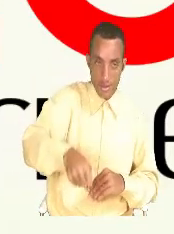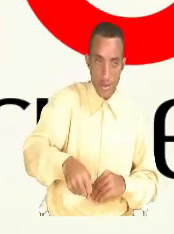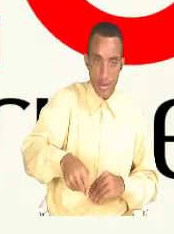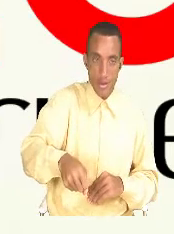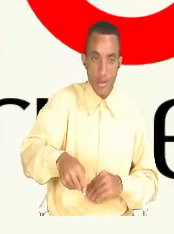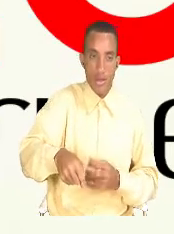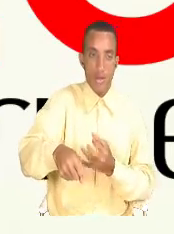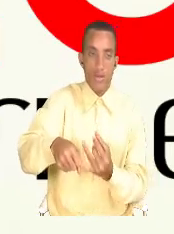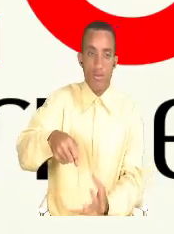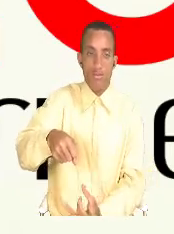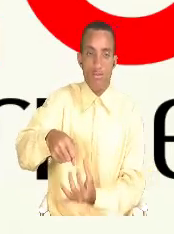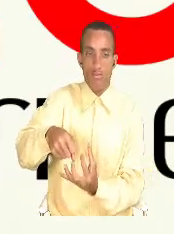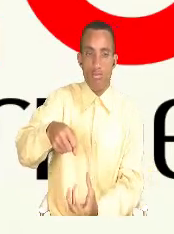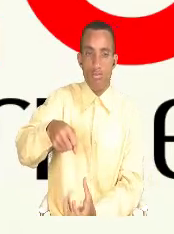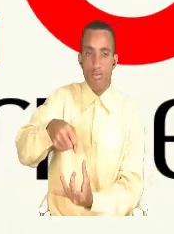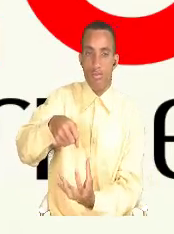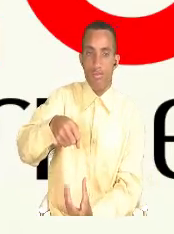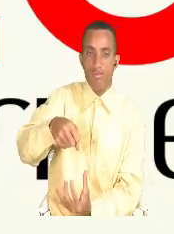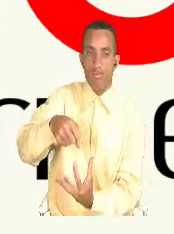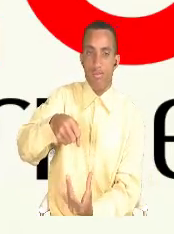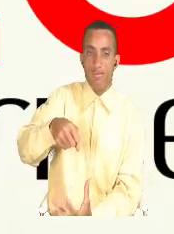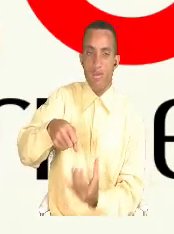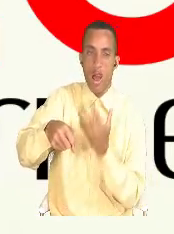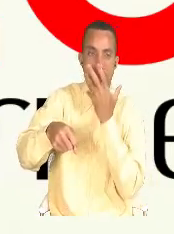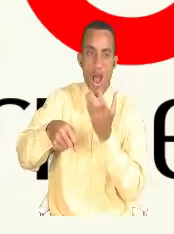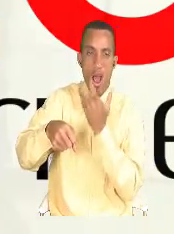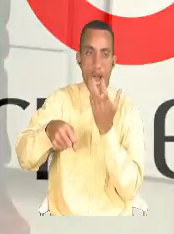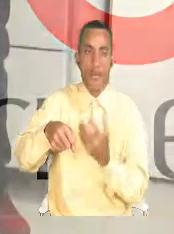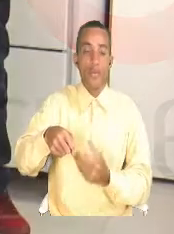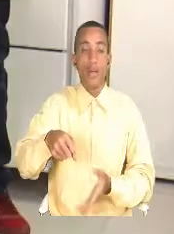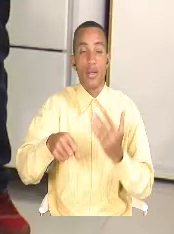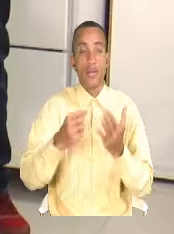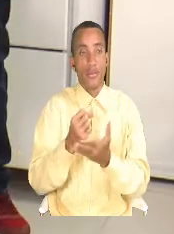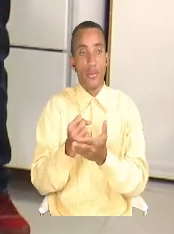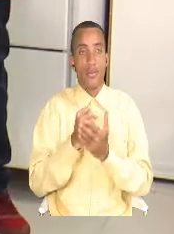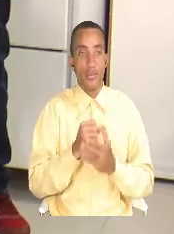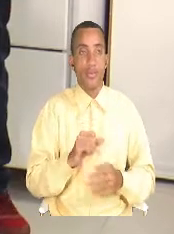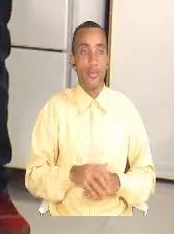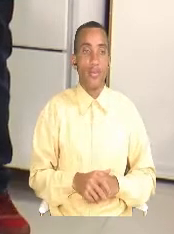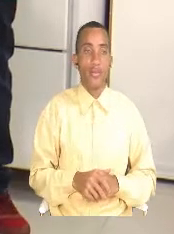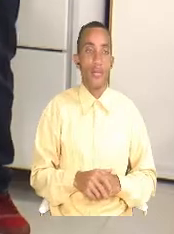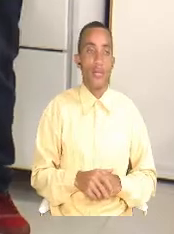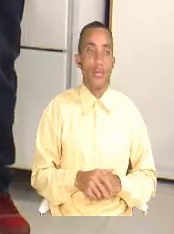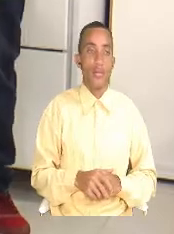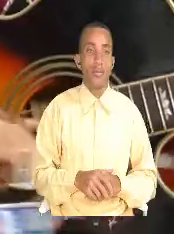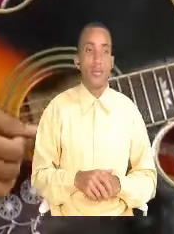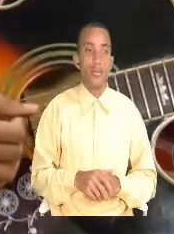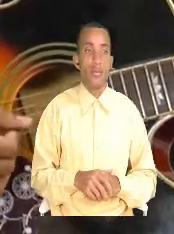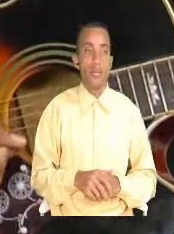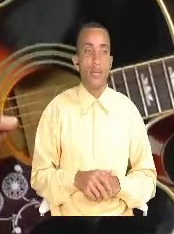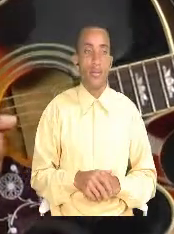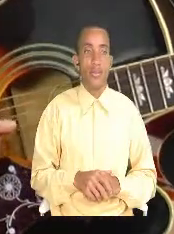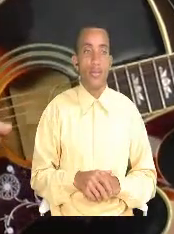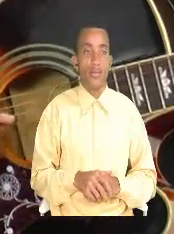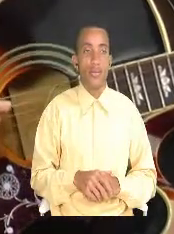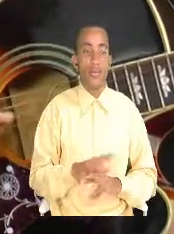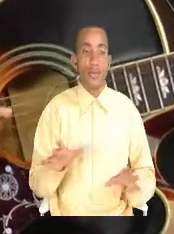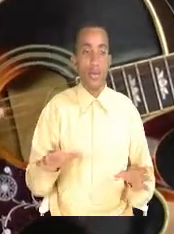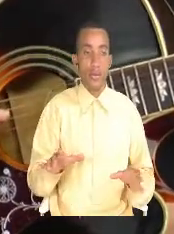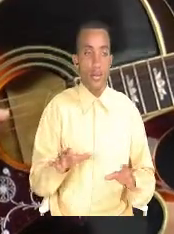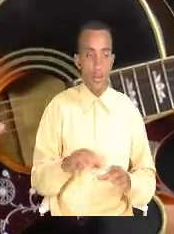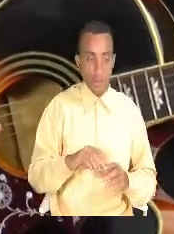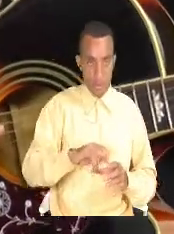por concentración también nos ayude. Entonces ahí se va haciendo lentamente. Acá tengo la lata de